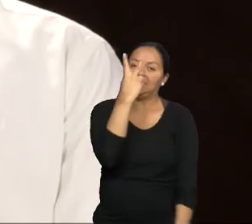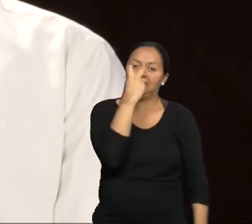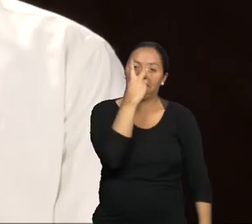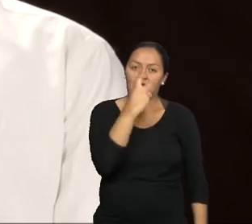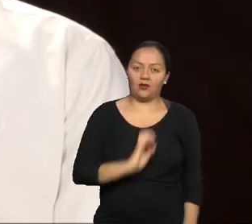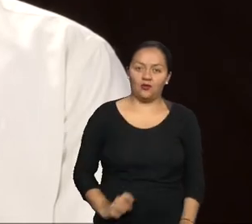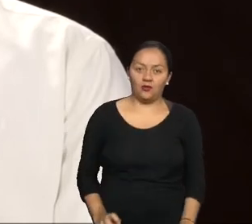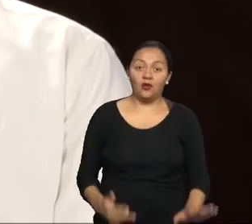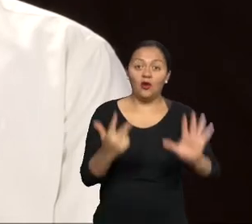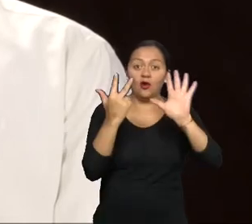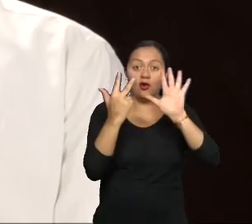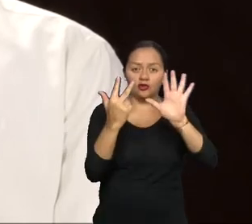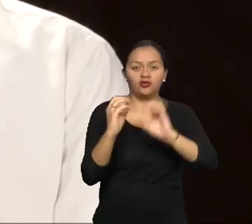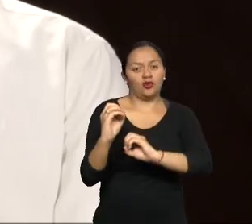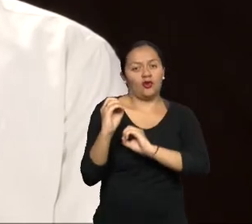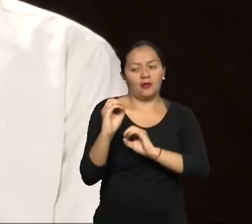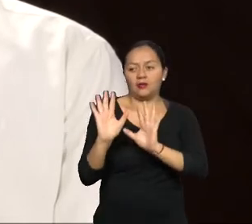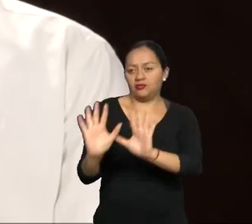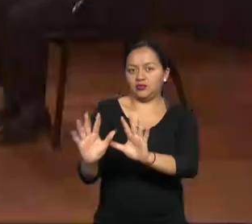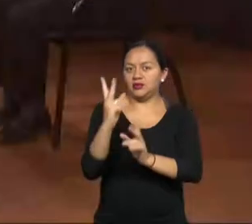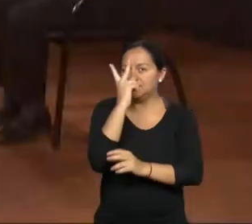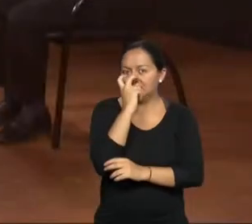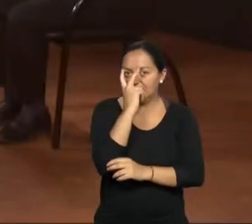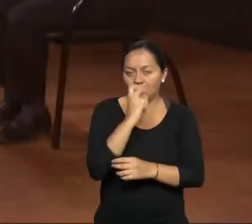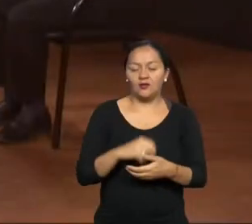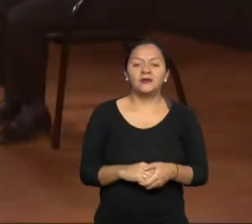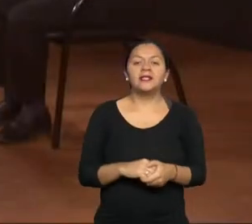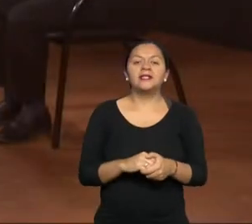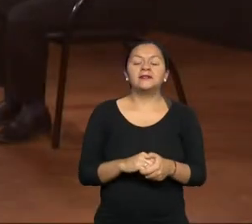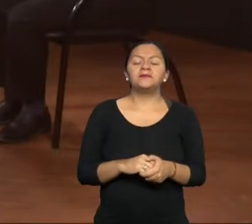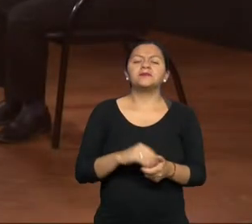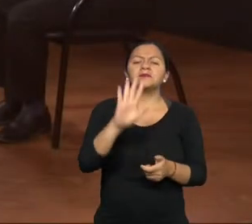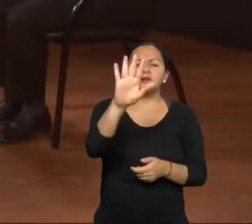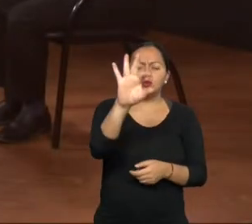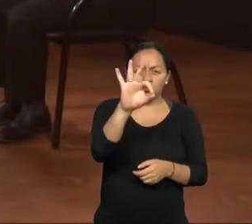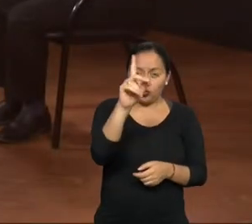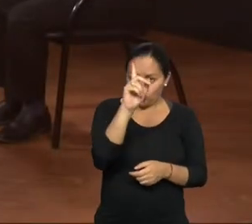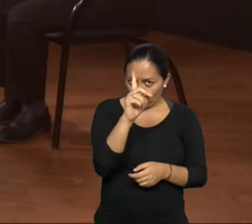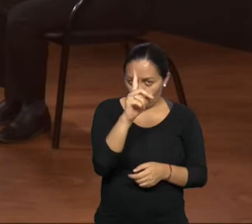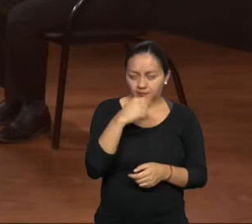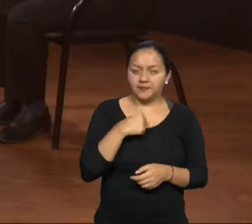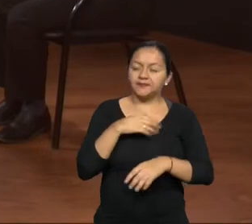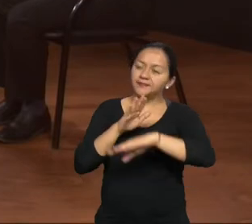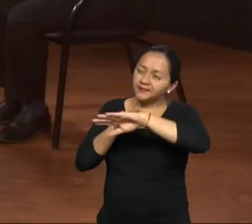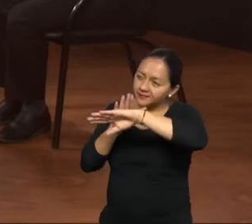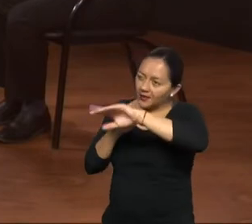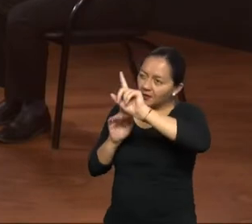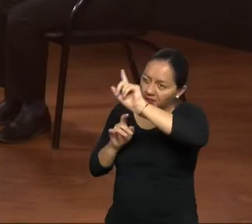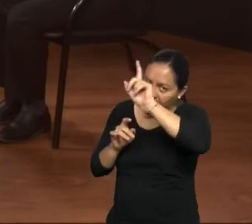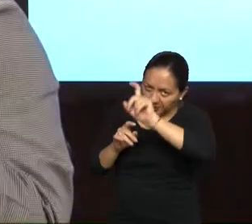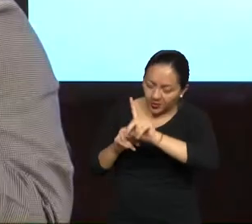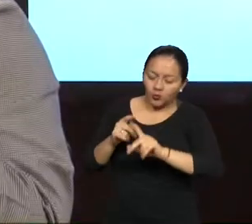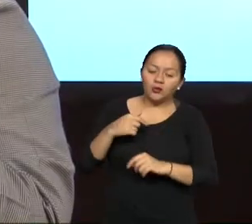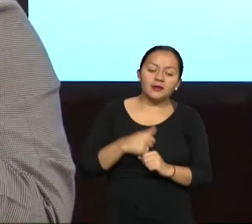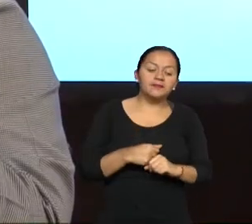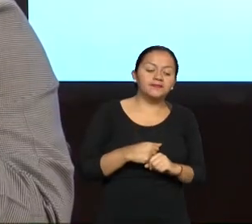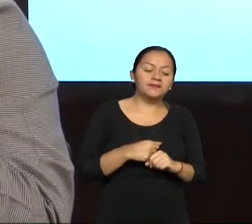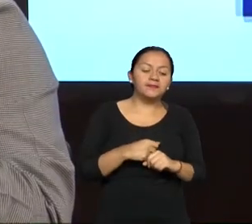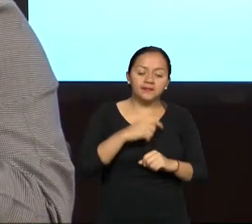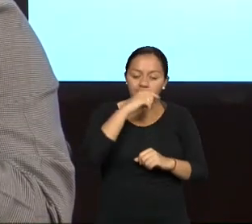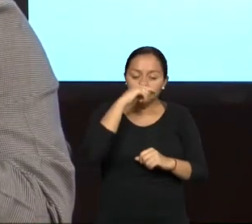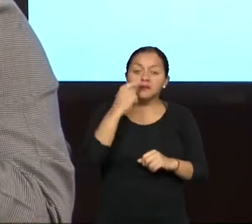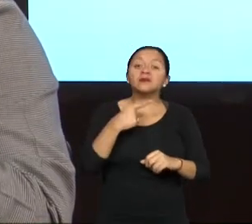Ah, 8 son obligatoriamente ciegas. Hay una cosa muy particular que a mí me ha llamado la atención, es cuando en el ámbito de regresación